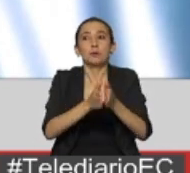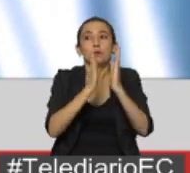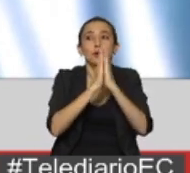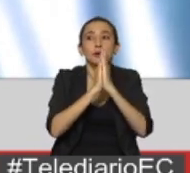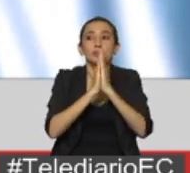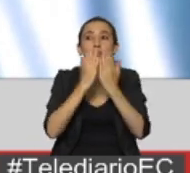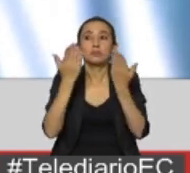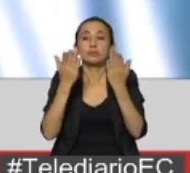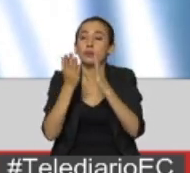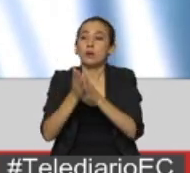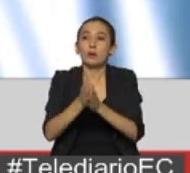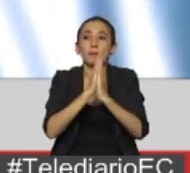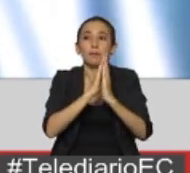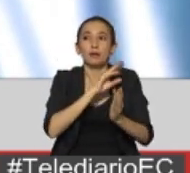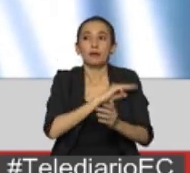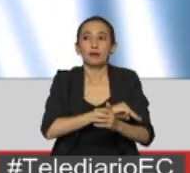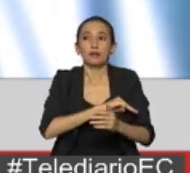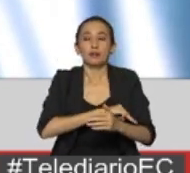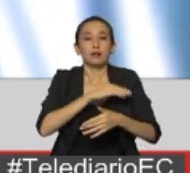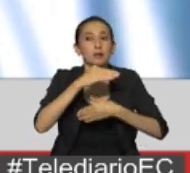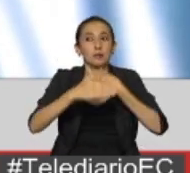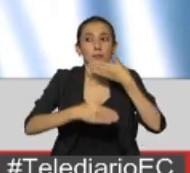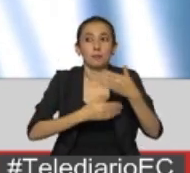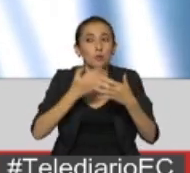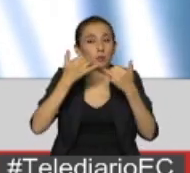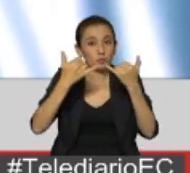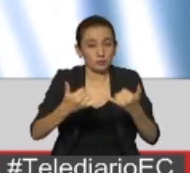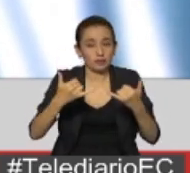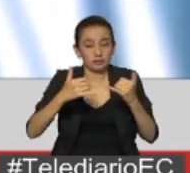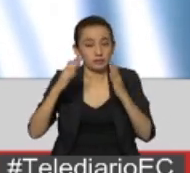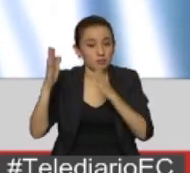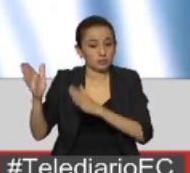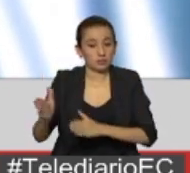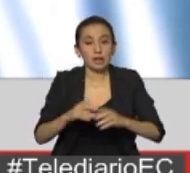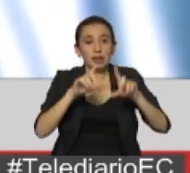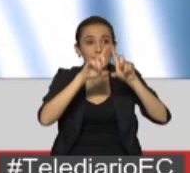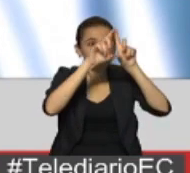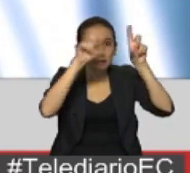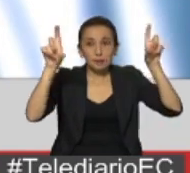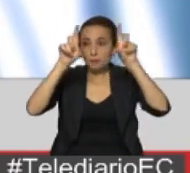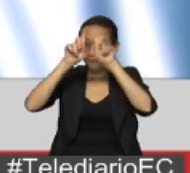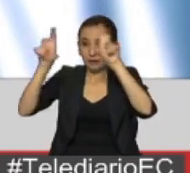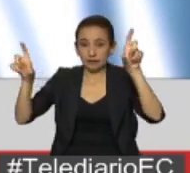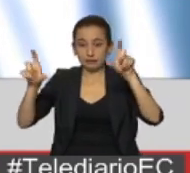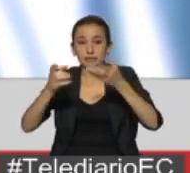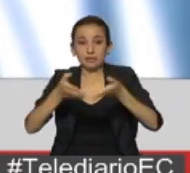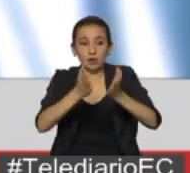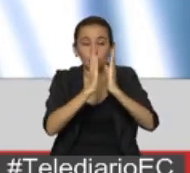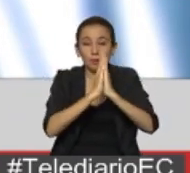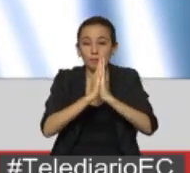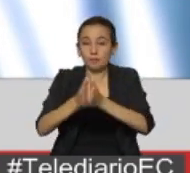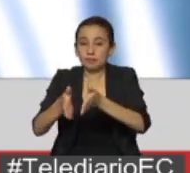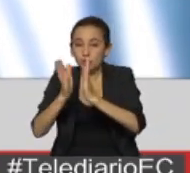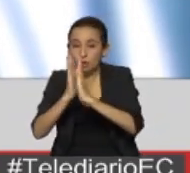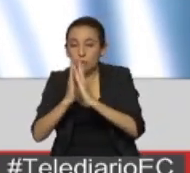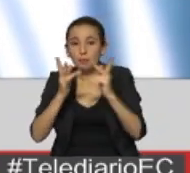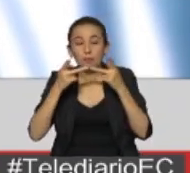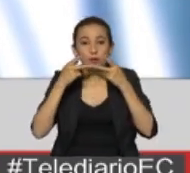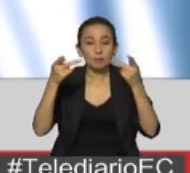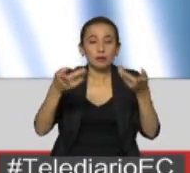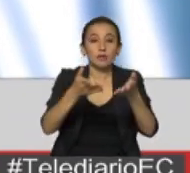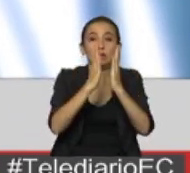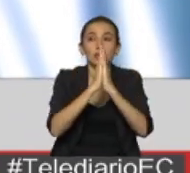autónomos descentralizados, y en este caso a las empresas que también nos han sabido solicitar, empresas públicas, de